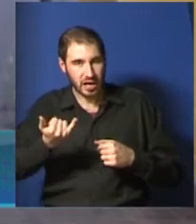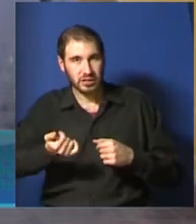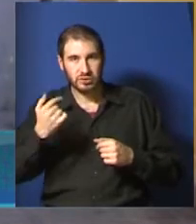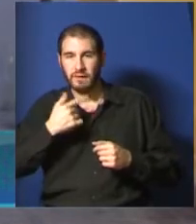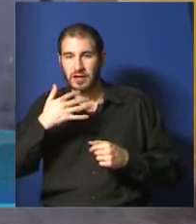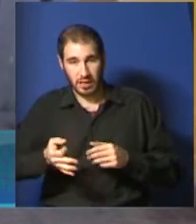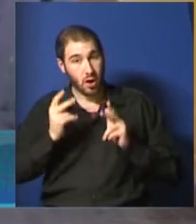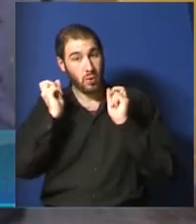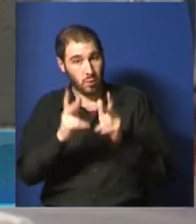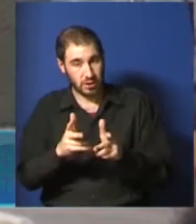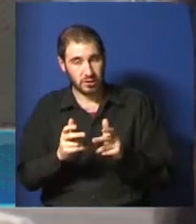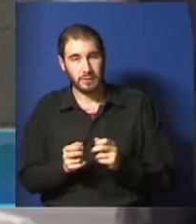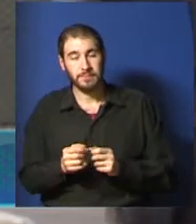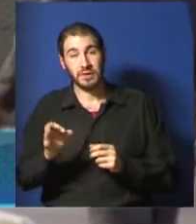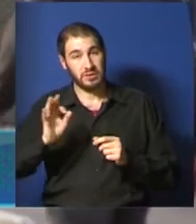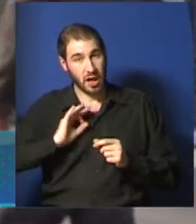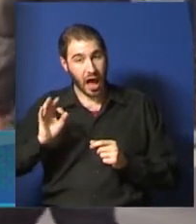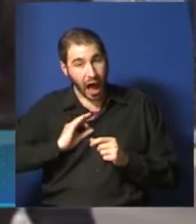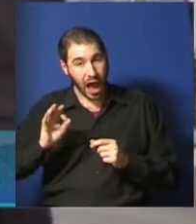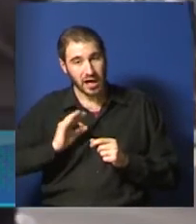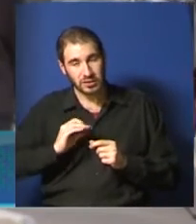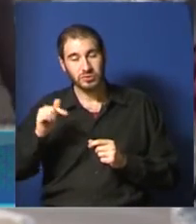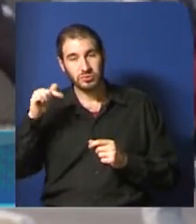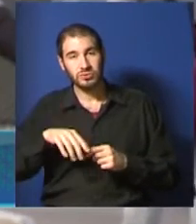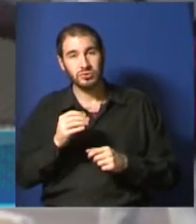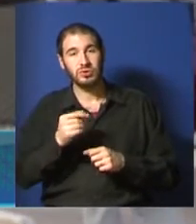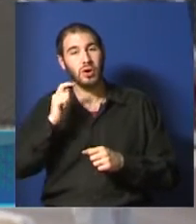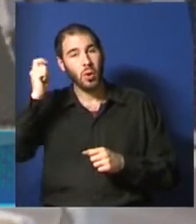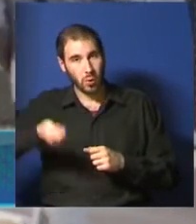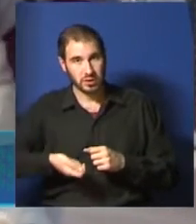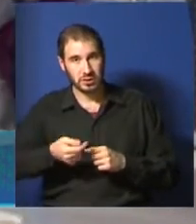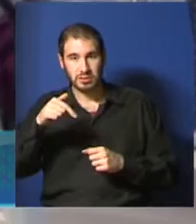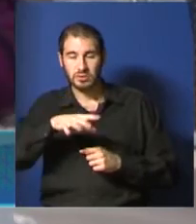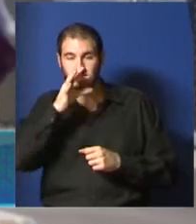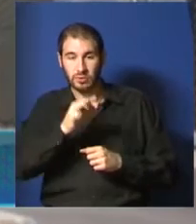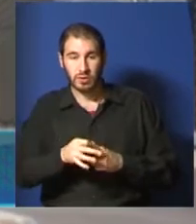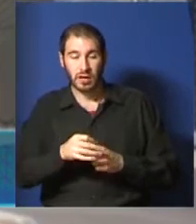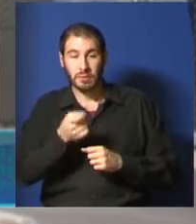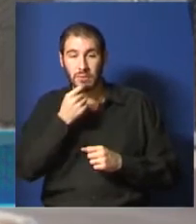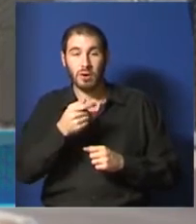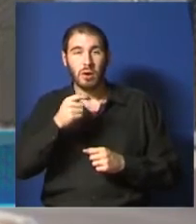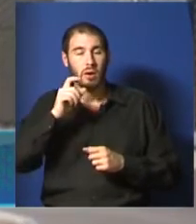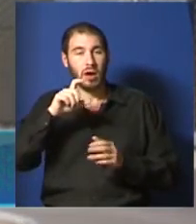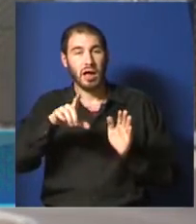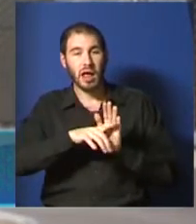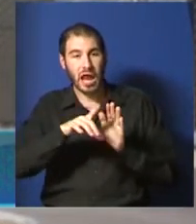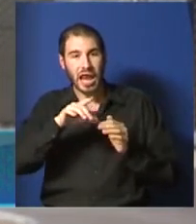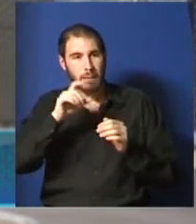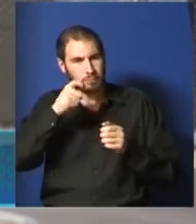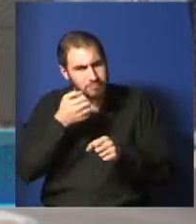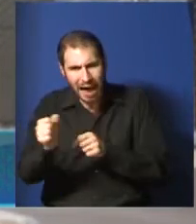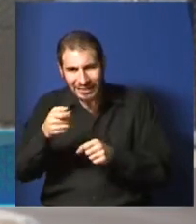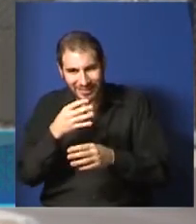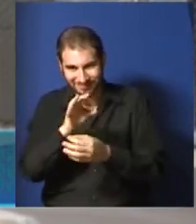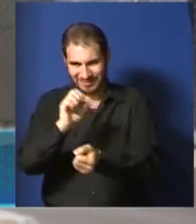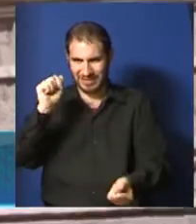puedo asegurar que en los años que tengo de magistrada nunca he visto que me llegue un homicidio en libertad, salvo